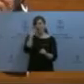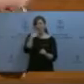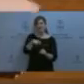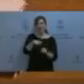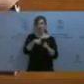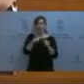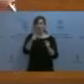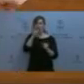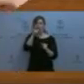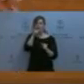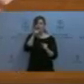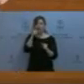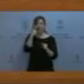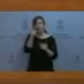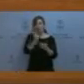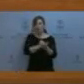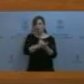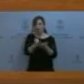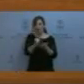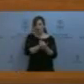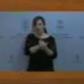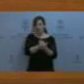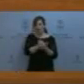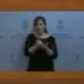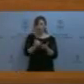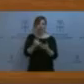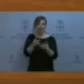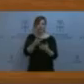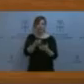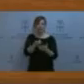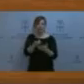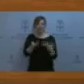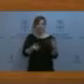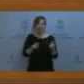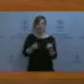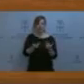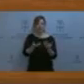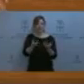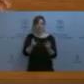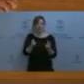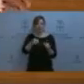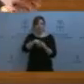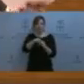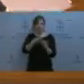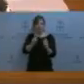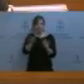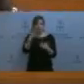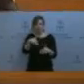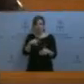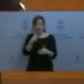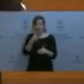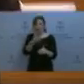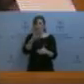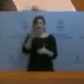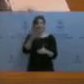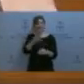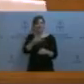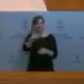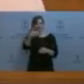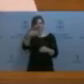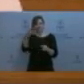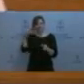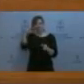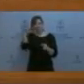fin, de laboratorio, con poco salero y poca gracia, pero llevan esa banderita, me estoy refiriendo a Izquierda Unida.